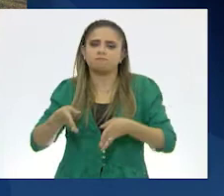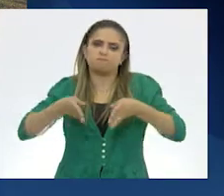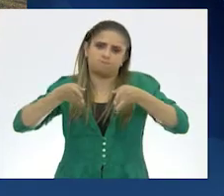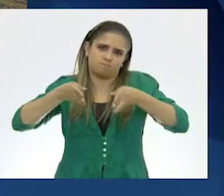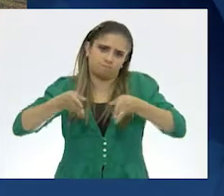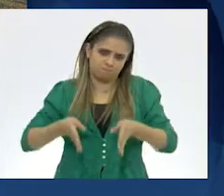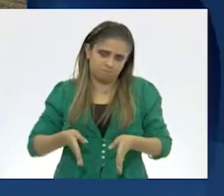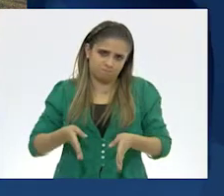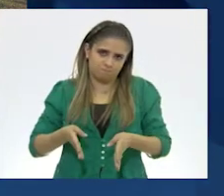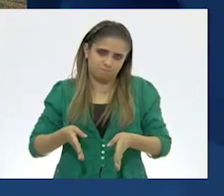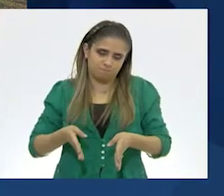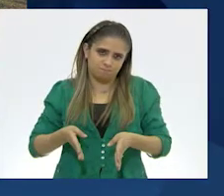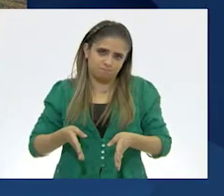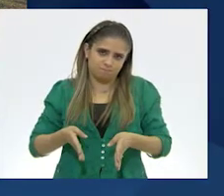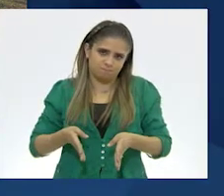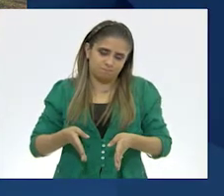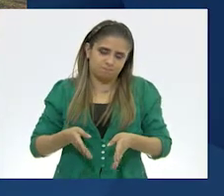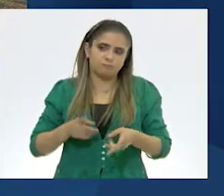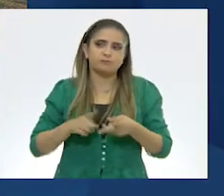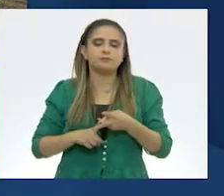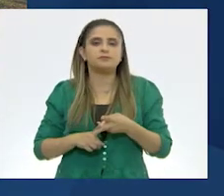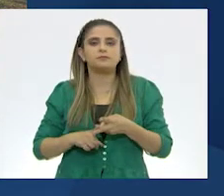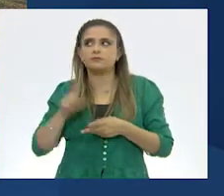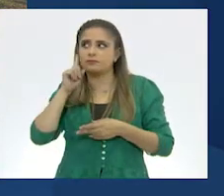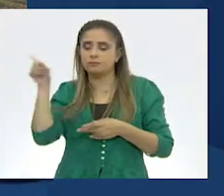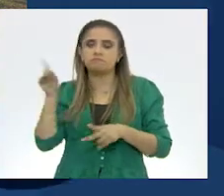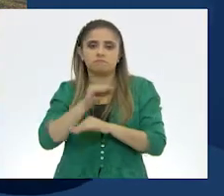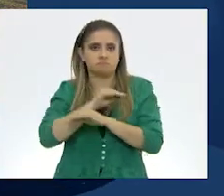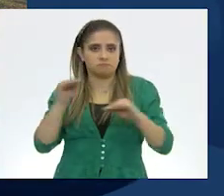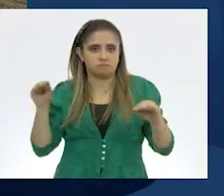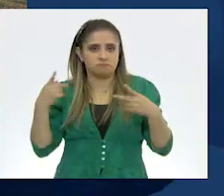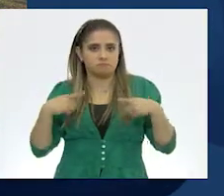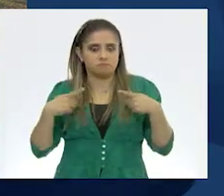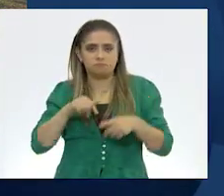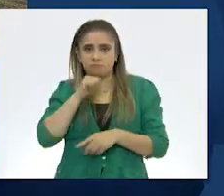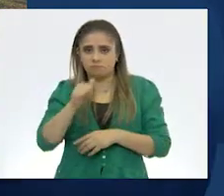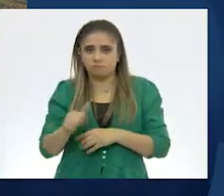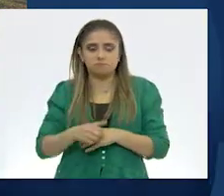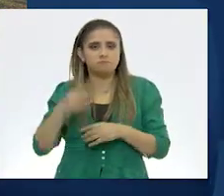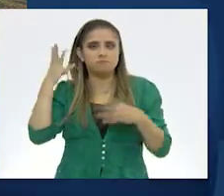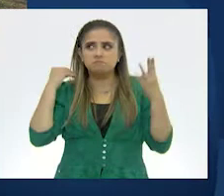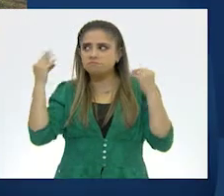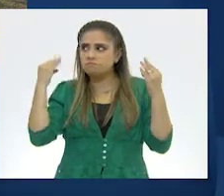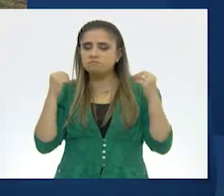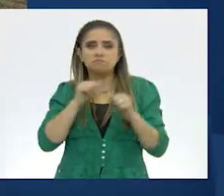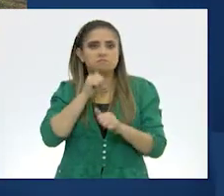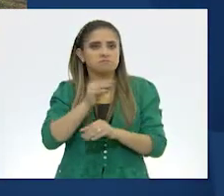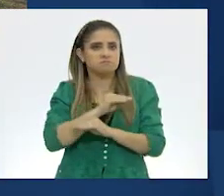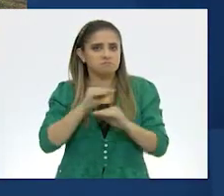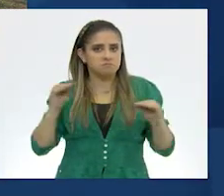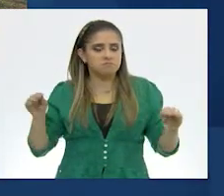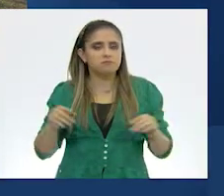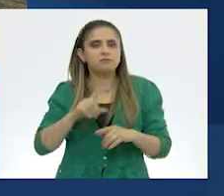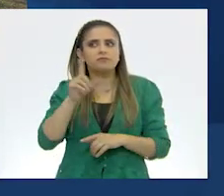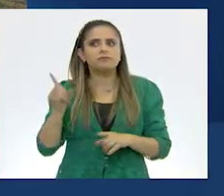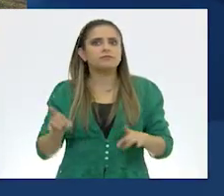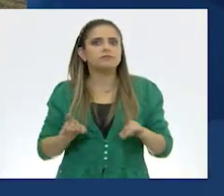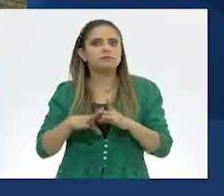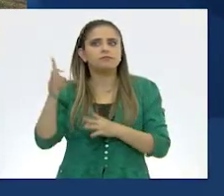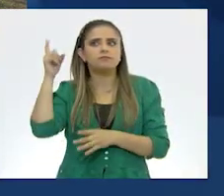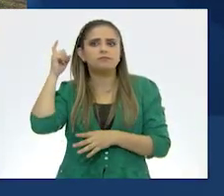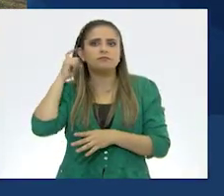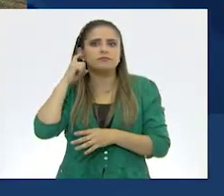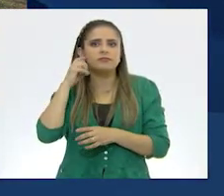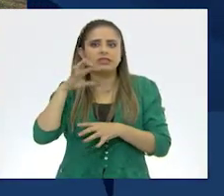pero es un lugar que está completamente solo, no hay ruido. ¿Y qué pasaría si de repente escuchas el crujir de